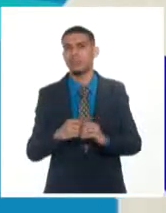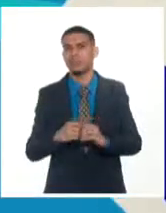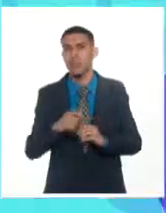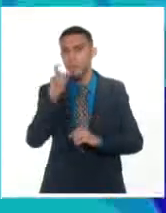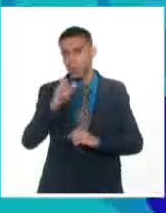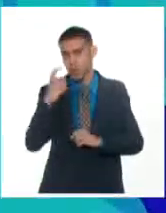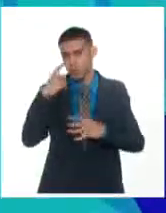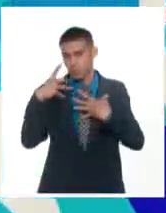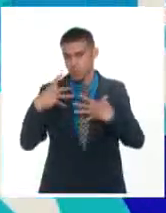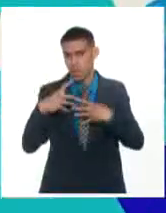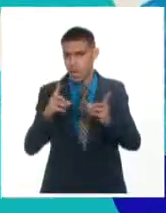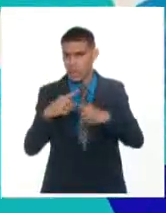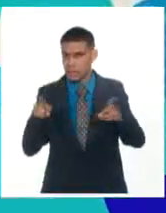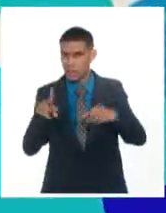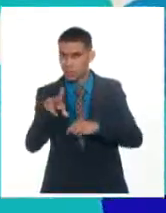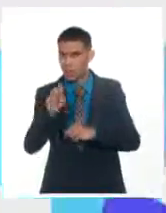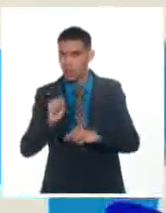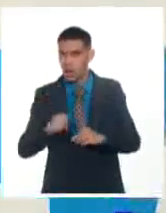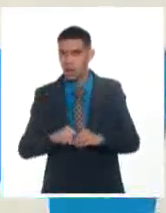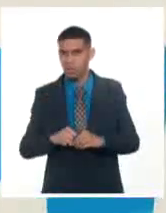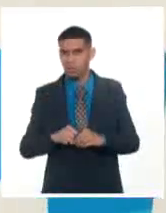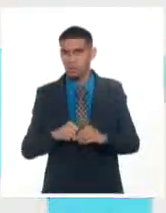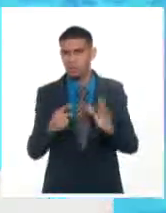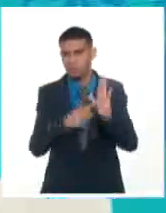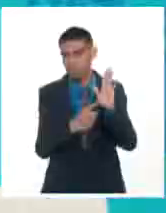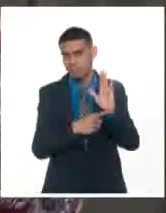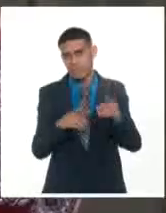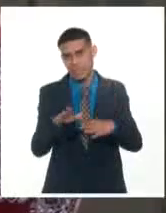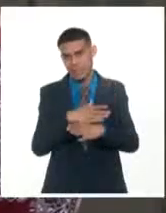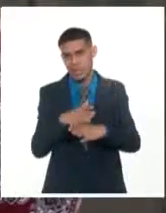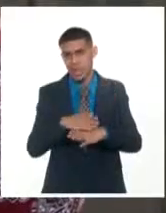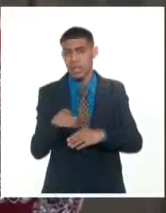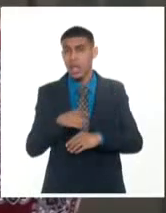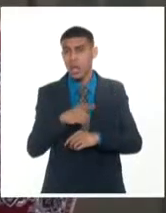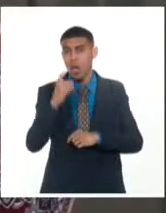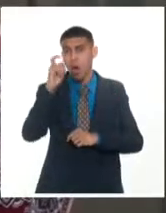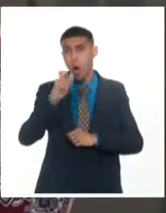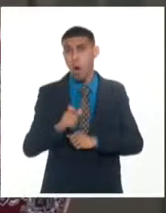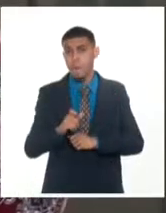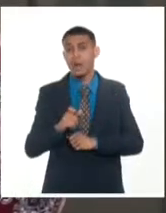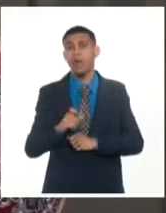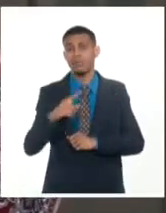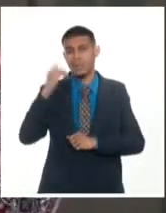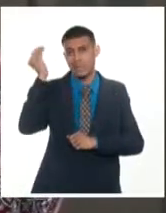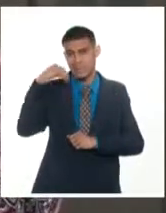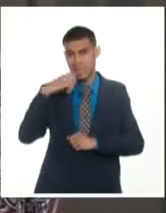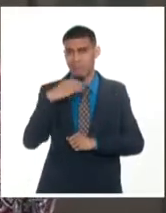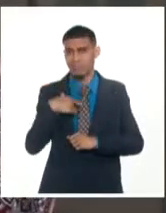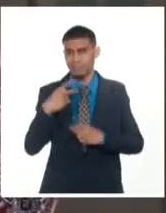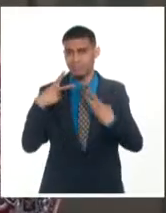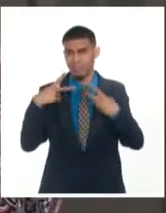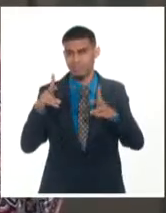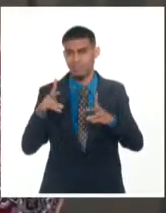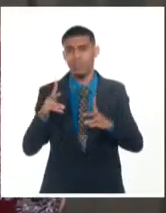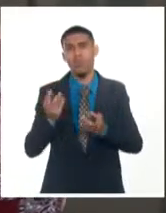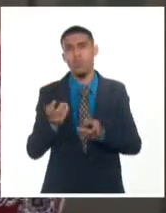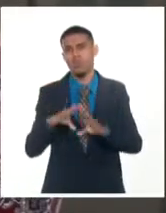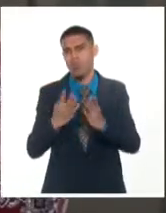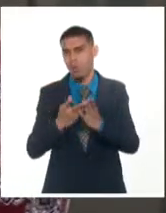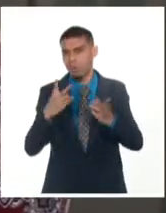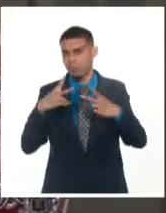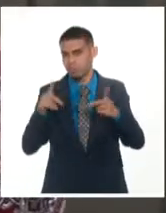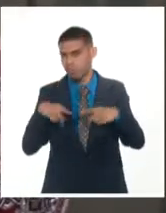Debussy, Upulank, por ejemplo, que son compositores que tienen muchísima influencia de América del Sur o